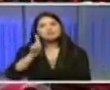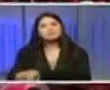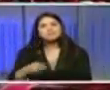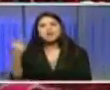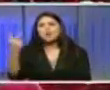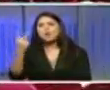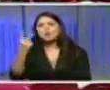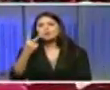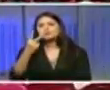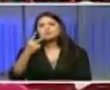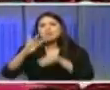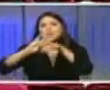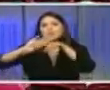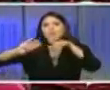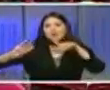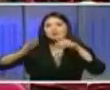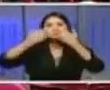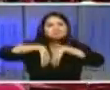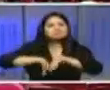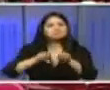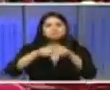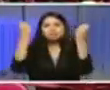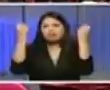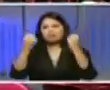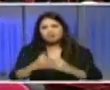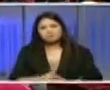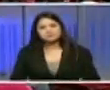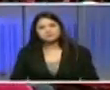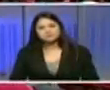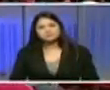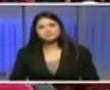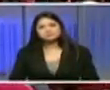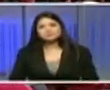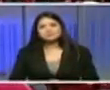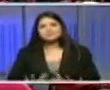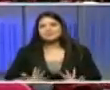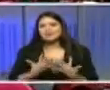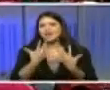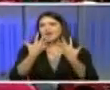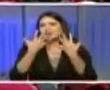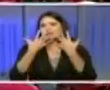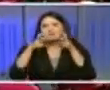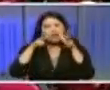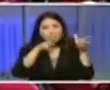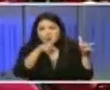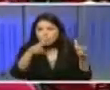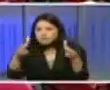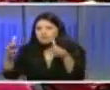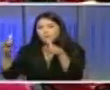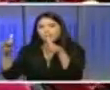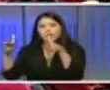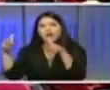quedaron divididos, destrozados, llenos de terrorismo.